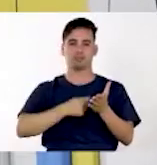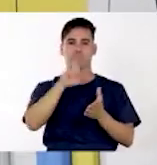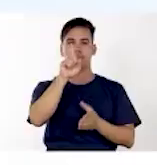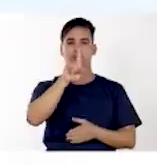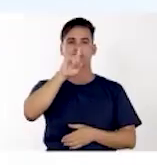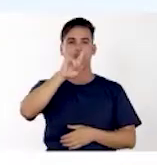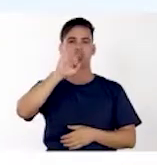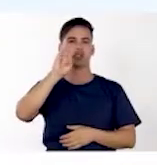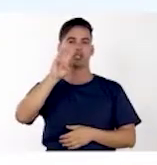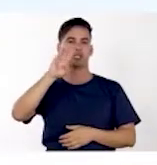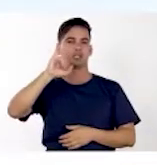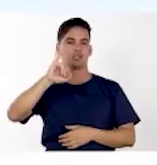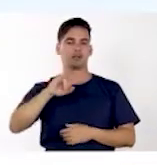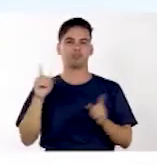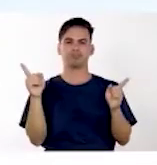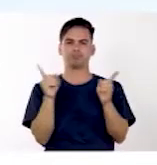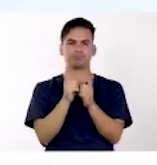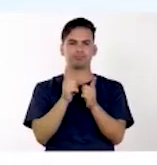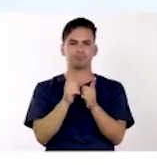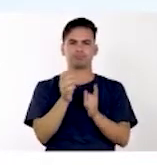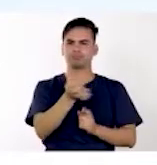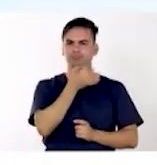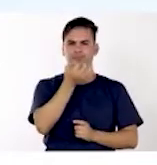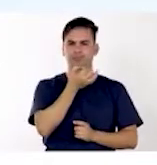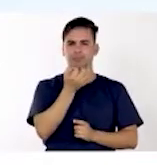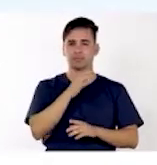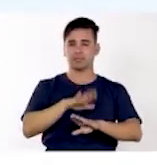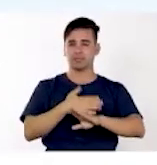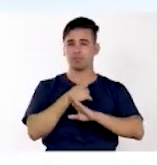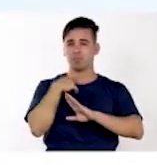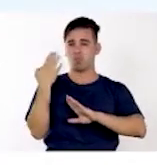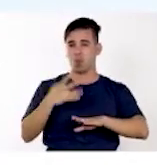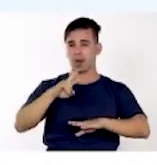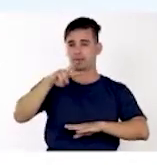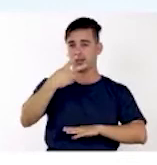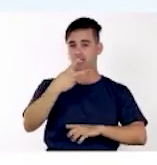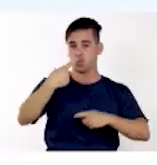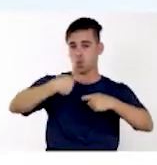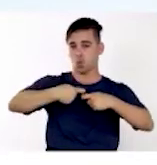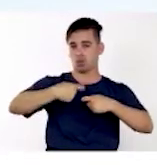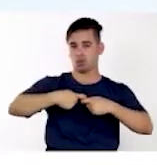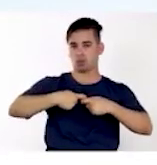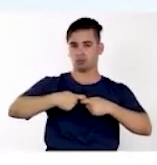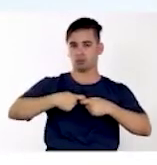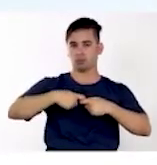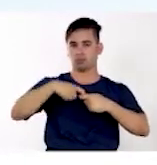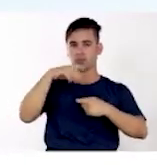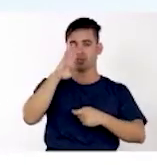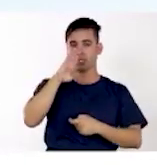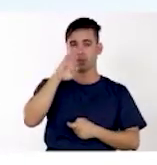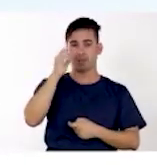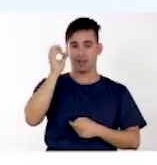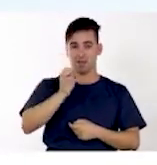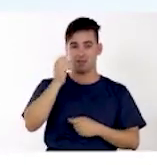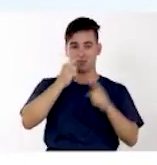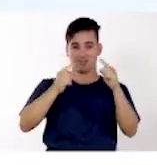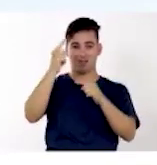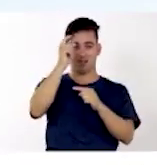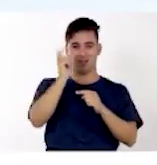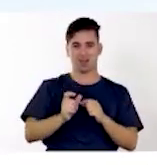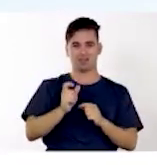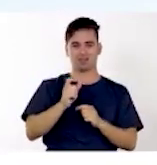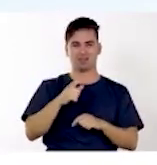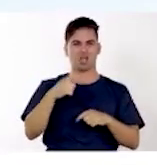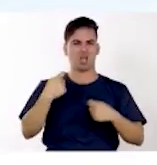argumento? Bueno, tras la muerte de su segundo marido, Bernarda Alba decide recluirse y guardar